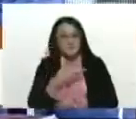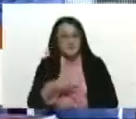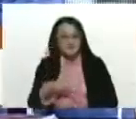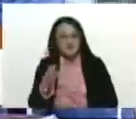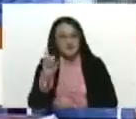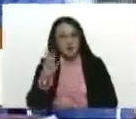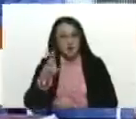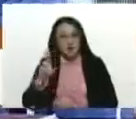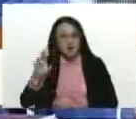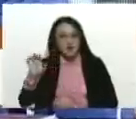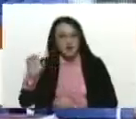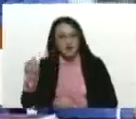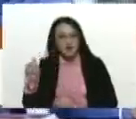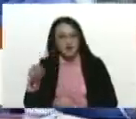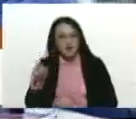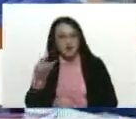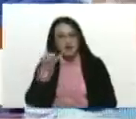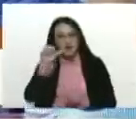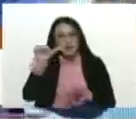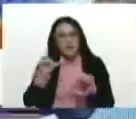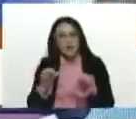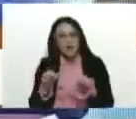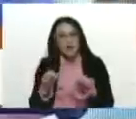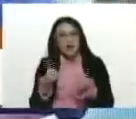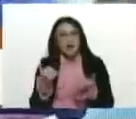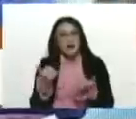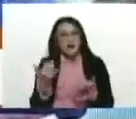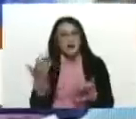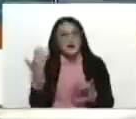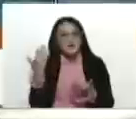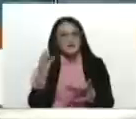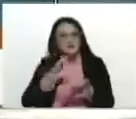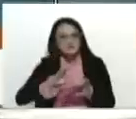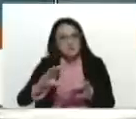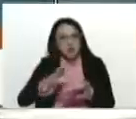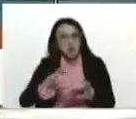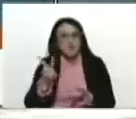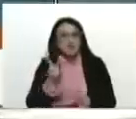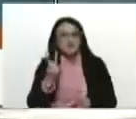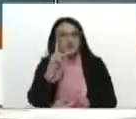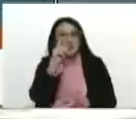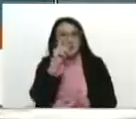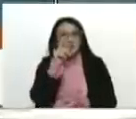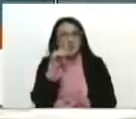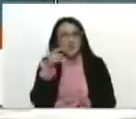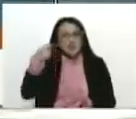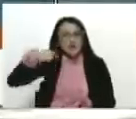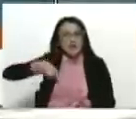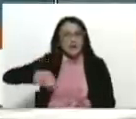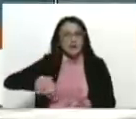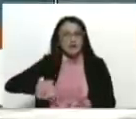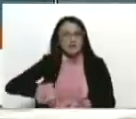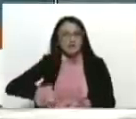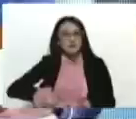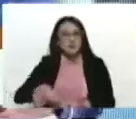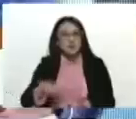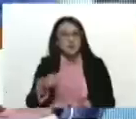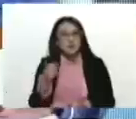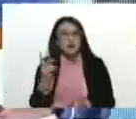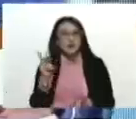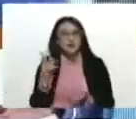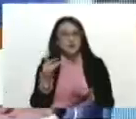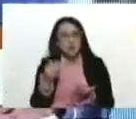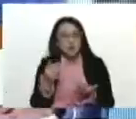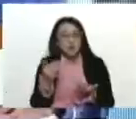Correa hablar de cuánto recibíamos los venezolanos y las venezolanas en ingresos y cuánto llegamos